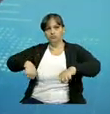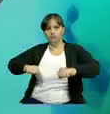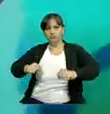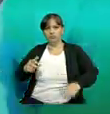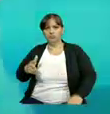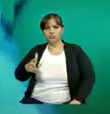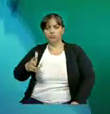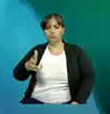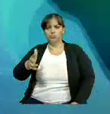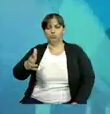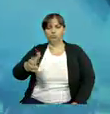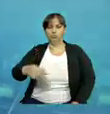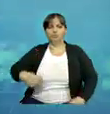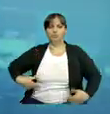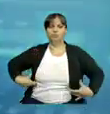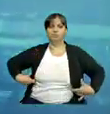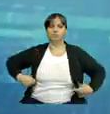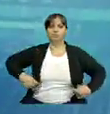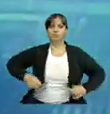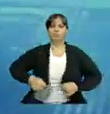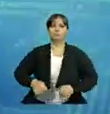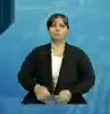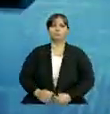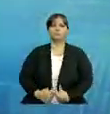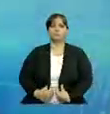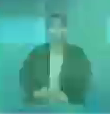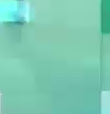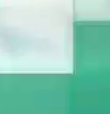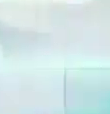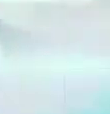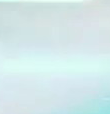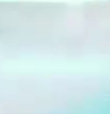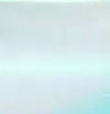fundida de tranquila ah